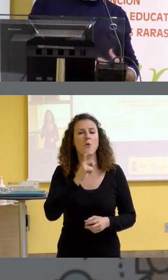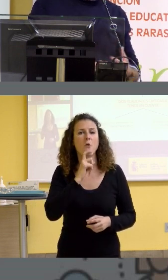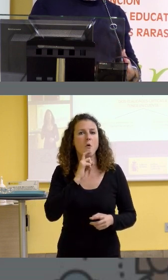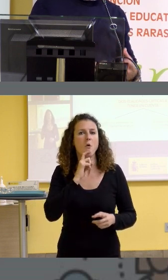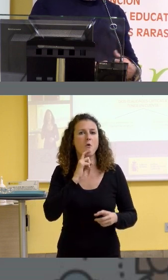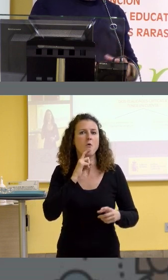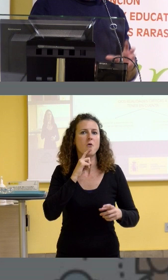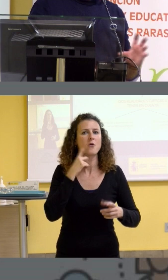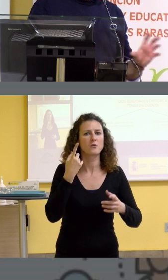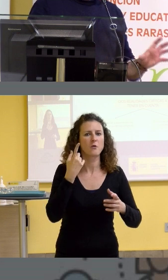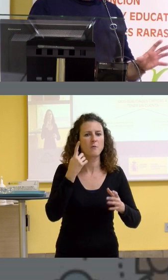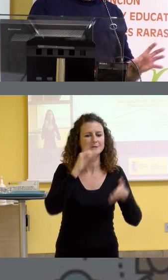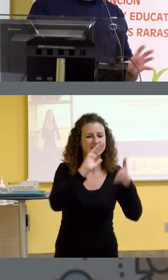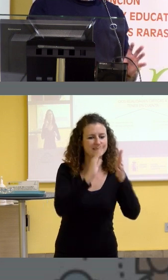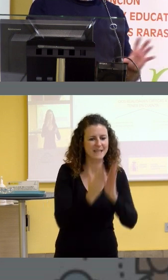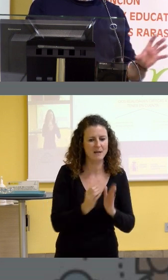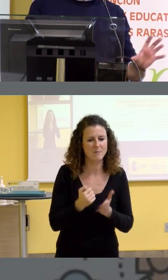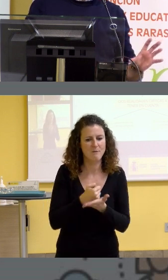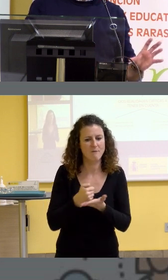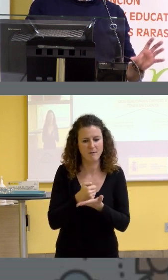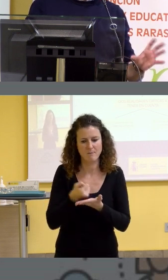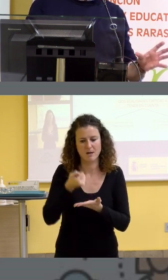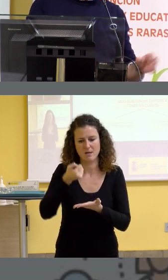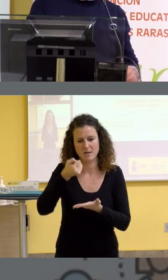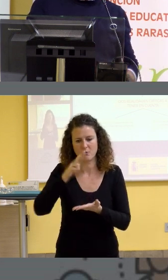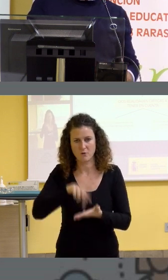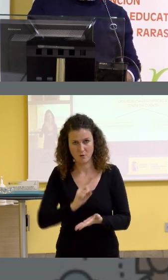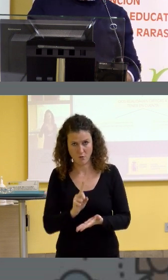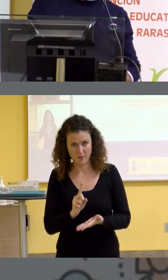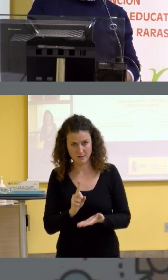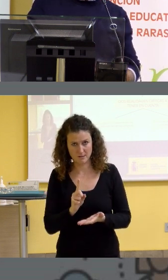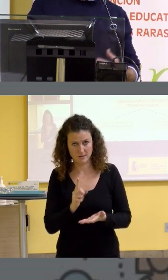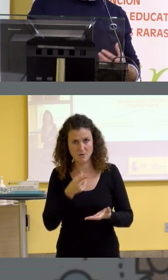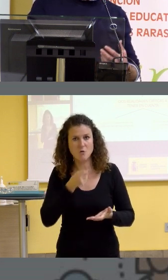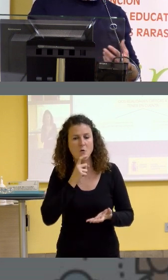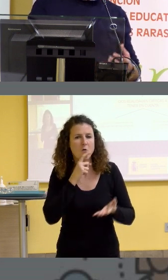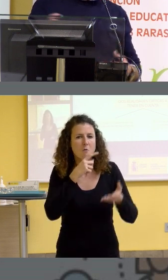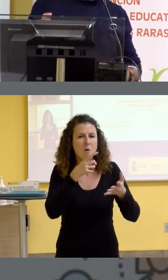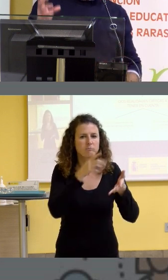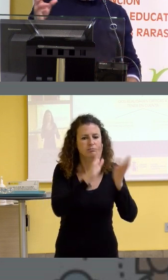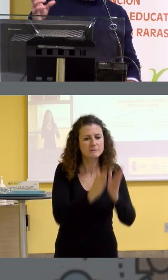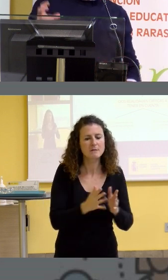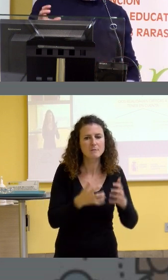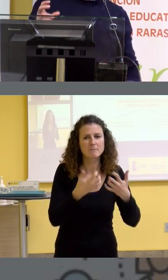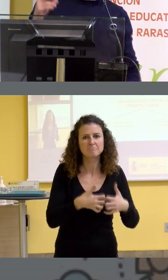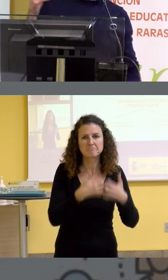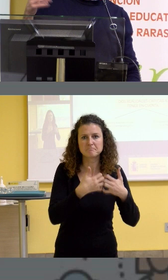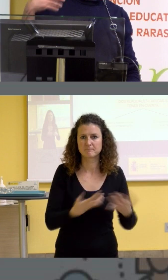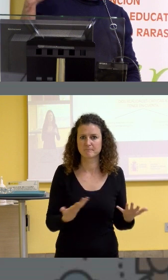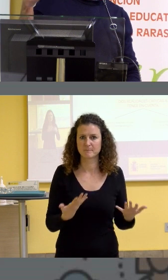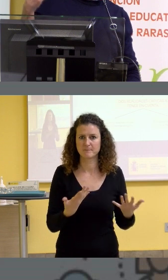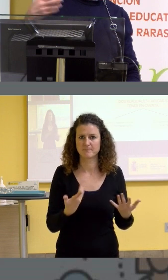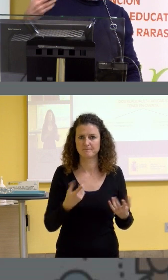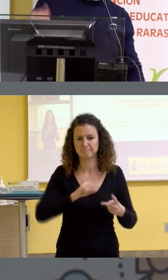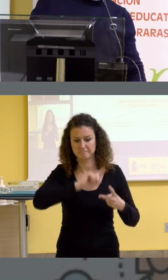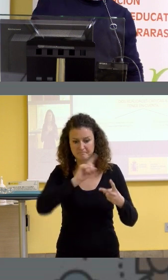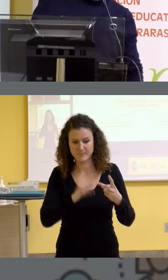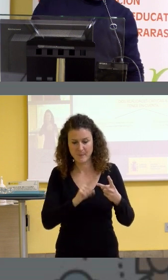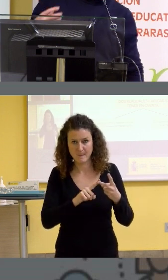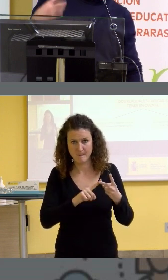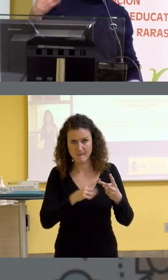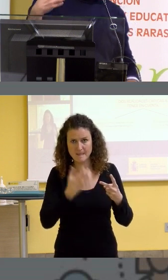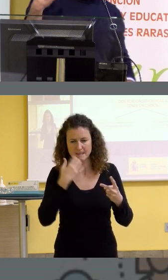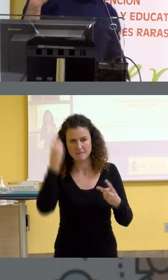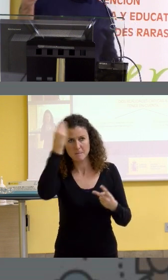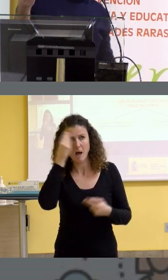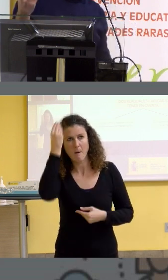regulación y aceptación de terapias no farmacológicas. Y otra cosa que es importante tener en cuenta cuando pensamos en intervención es